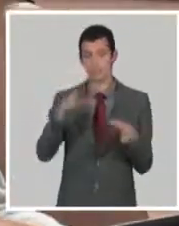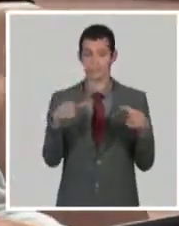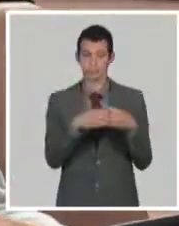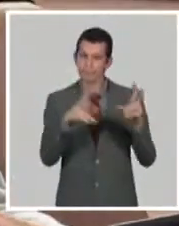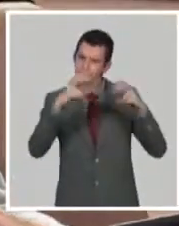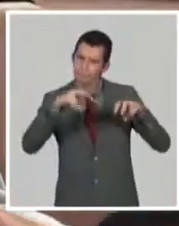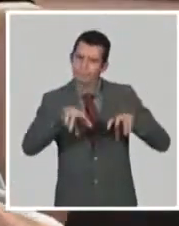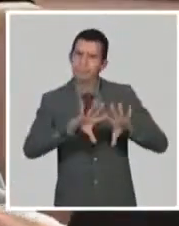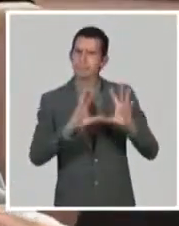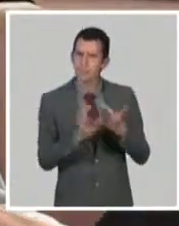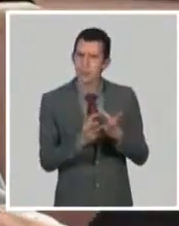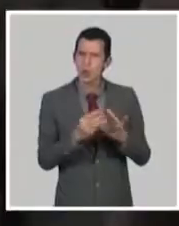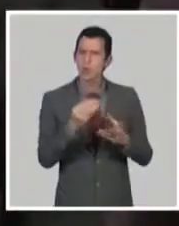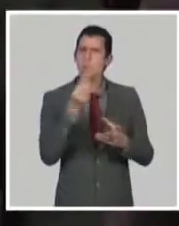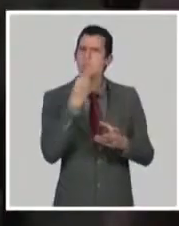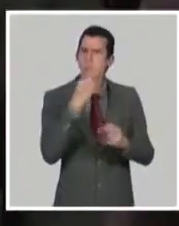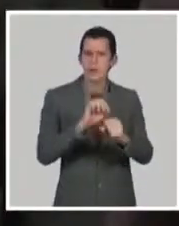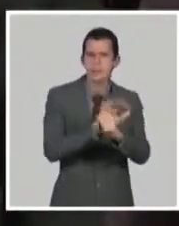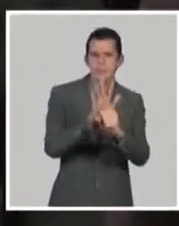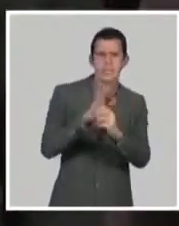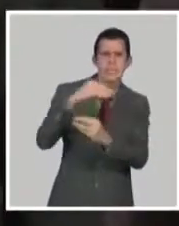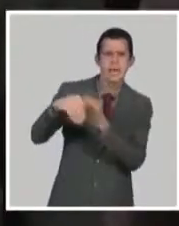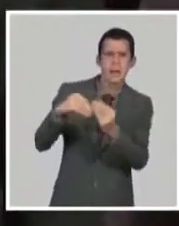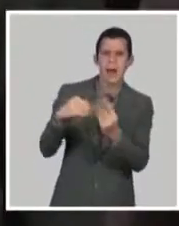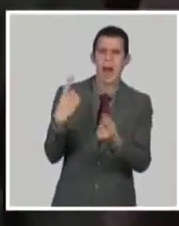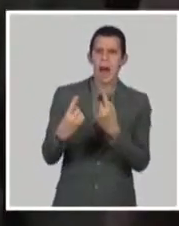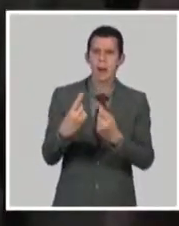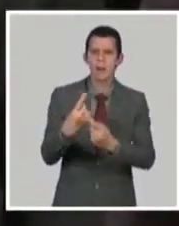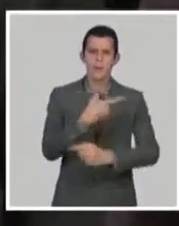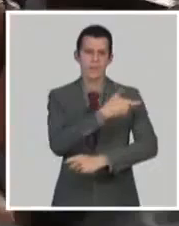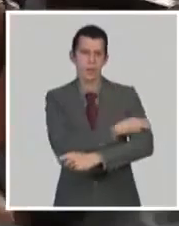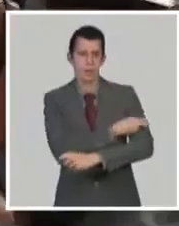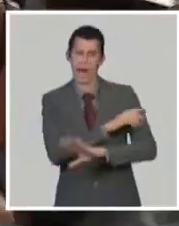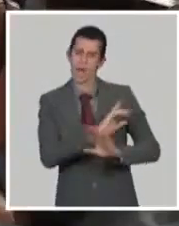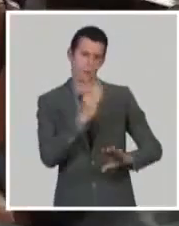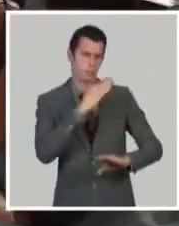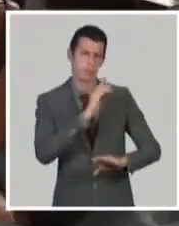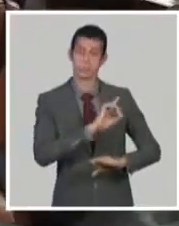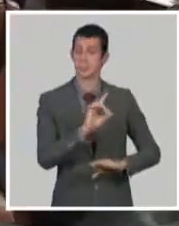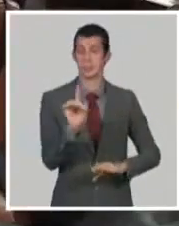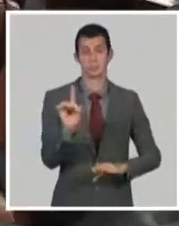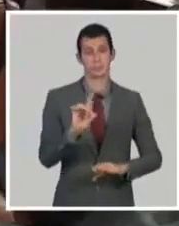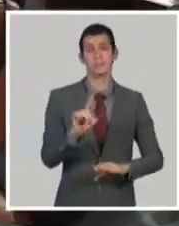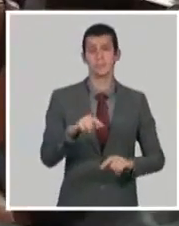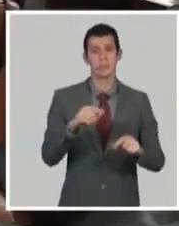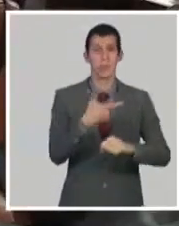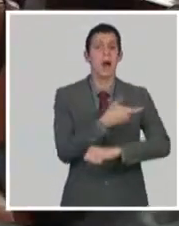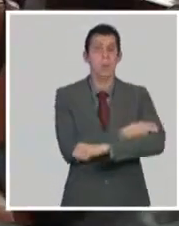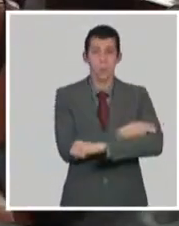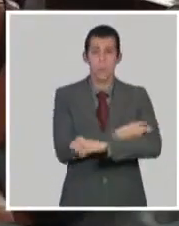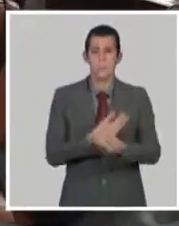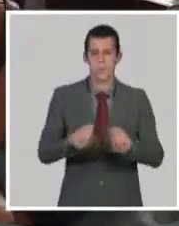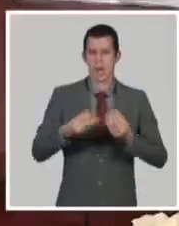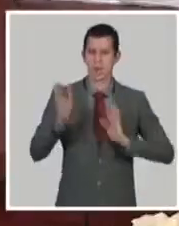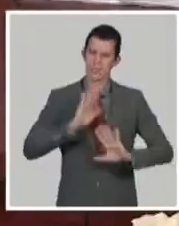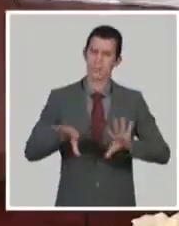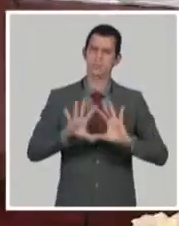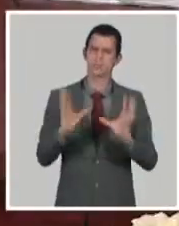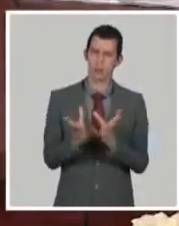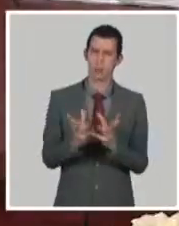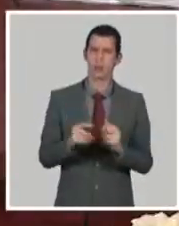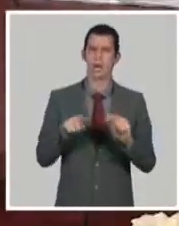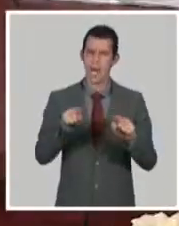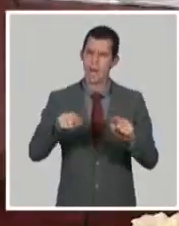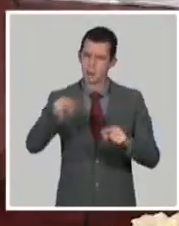del SARS-CoV-2, causantes de la pandemia de la COVID-19, que lidera el Instituto de Medicina Tropical Pedro Curie,